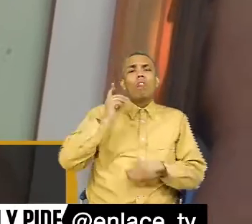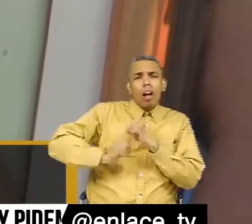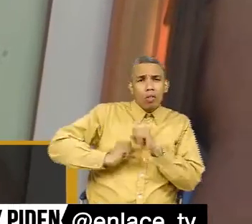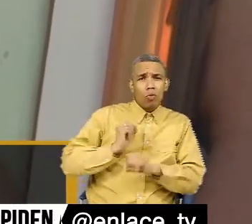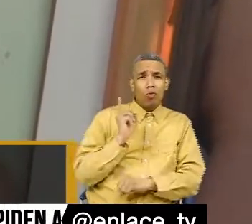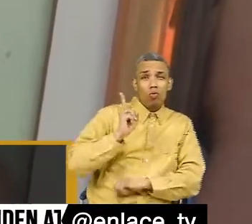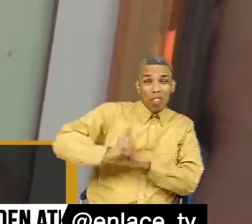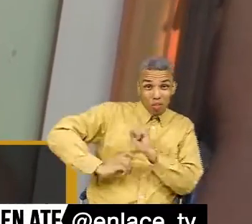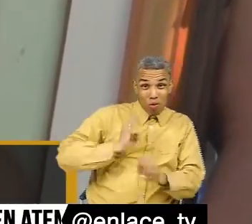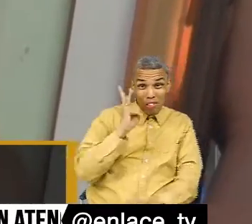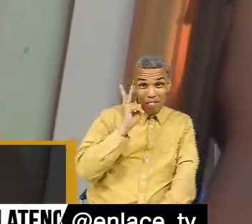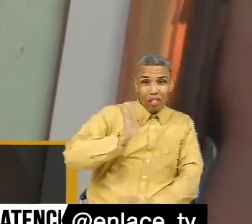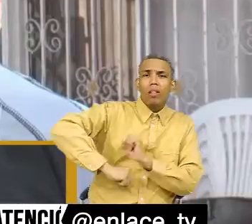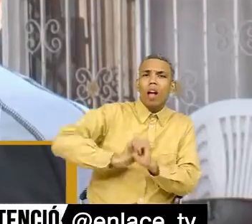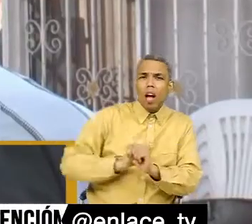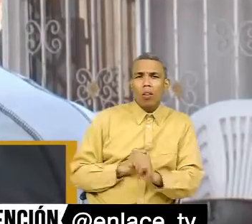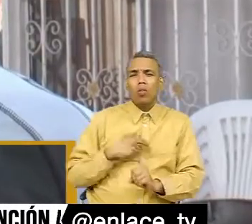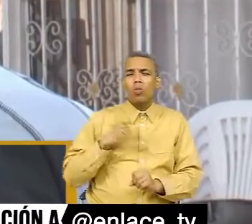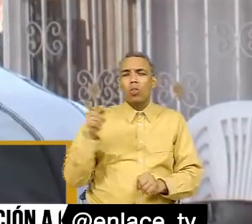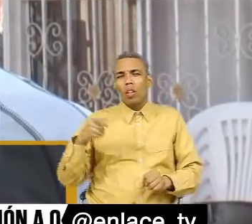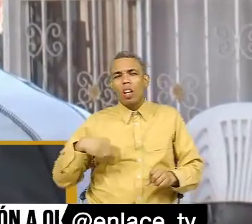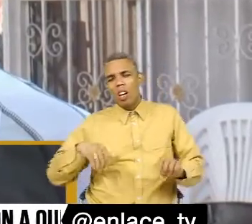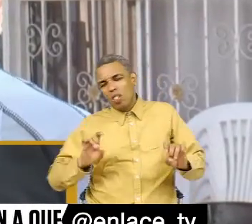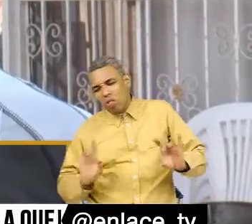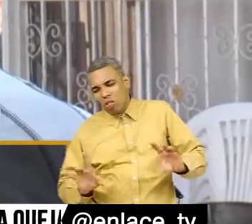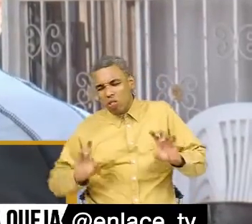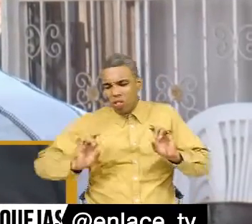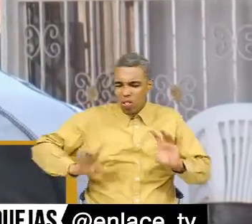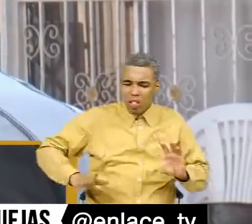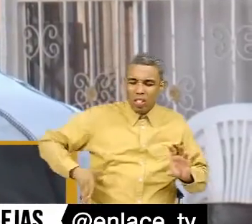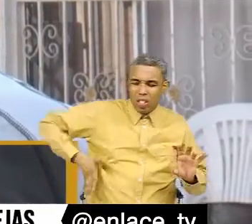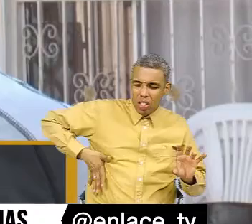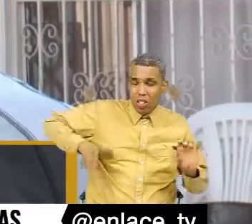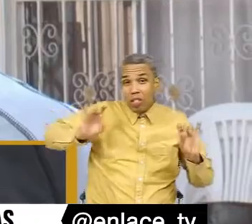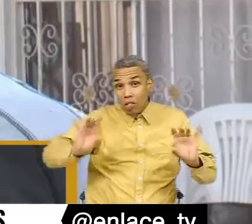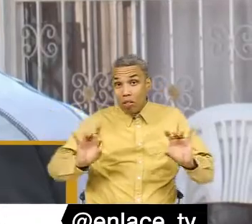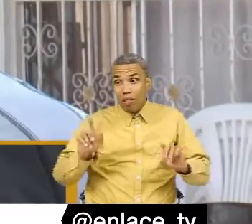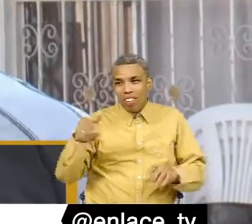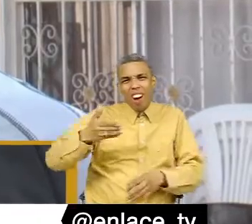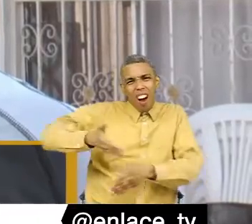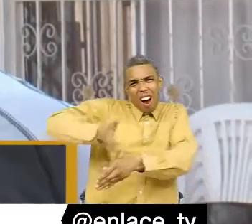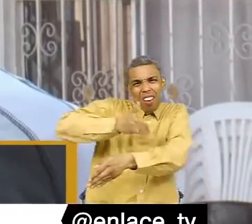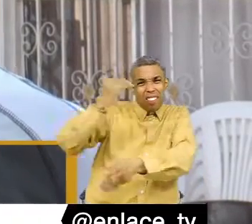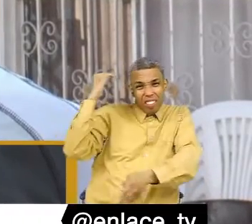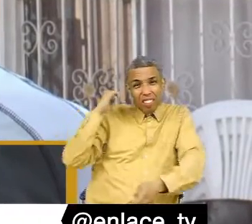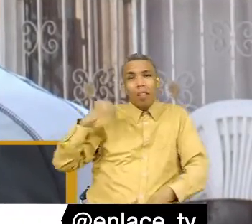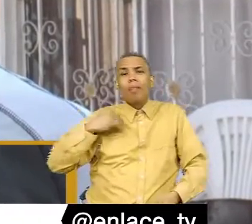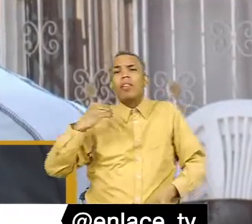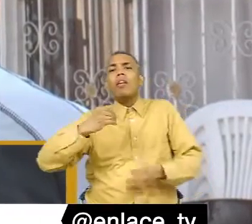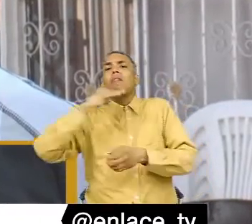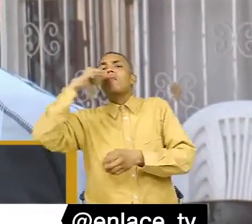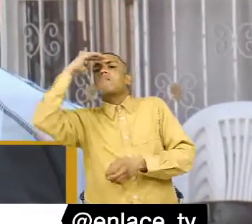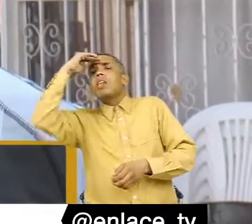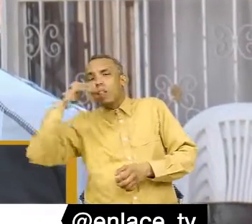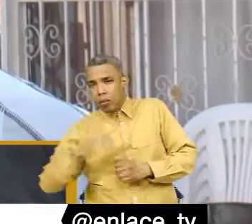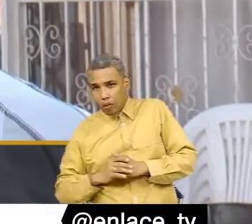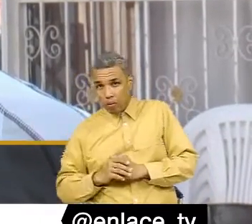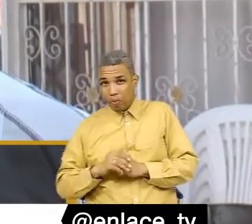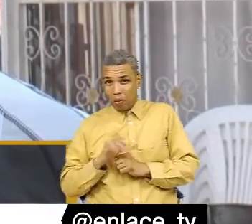diagnosticada por un médico en Medellín, un especialista. Tenía el síndrome Egeo.